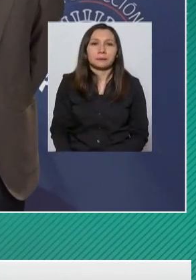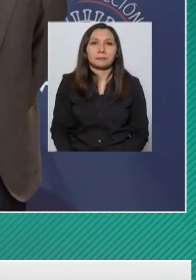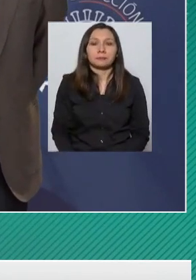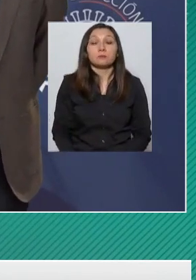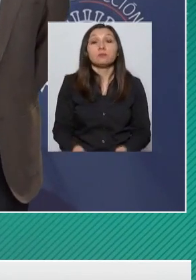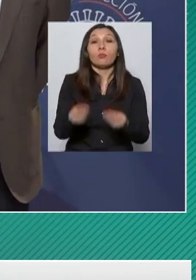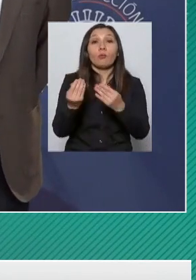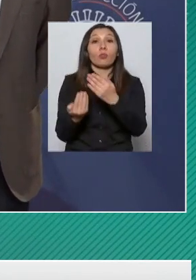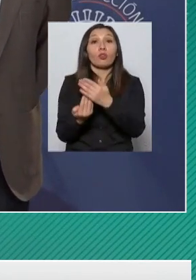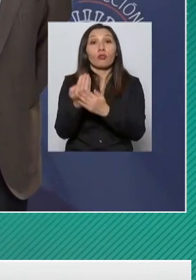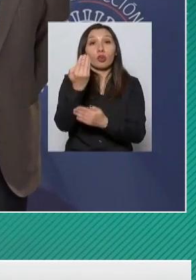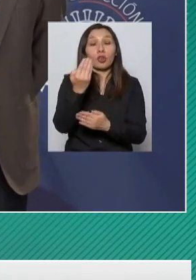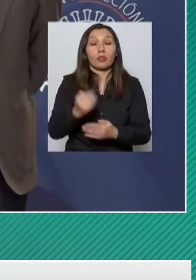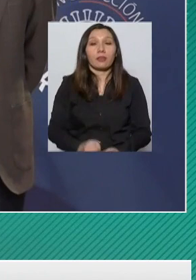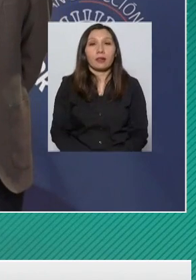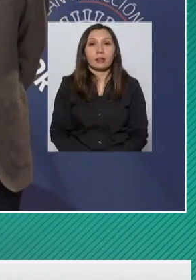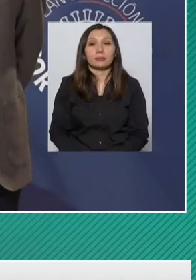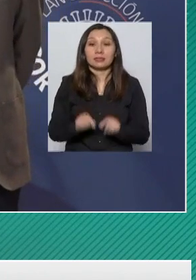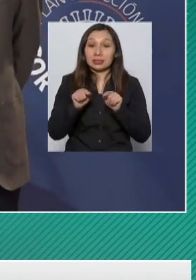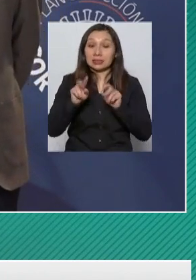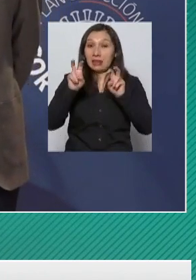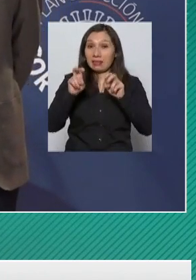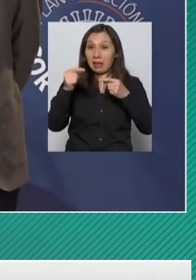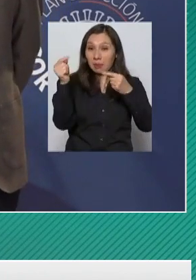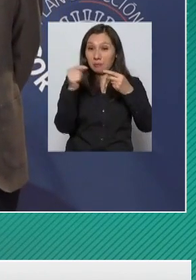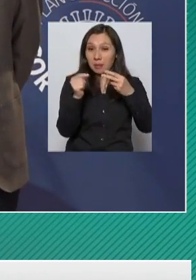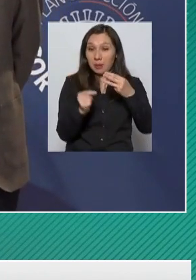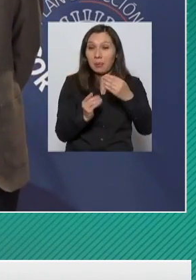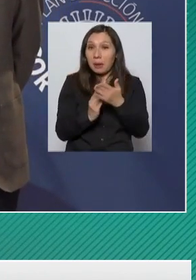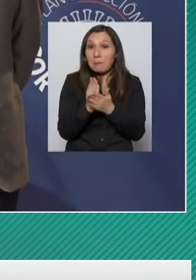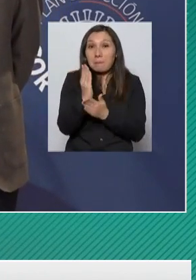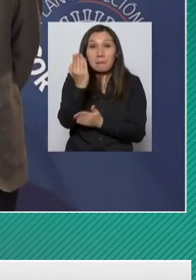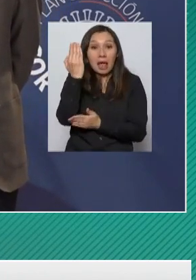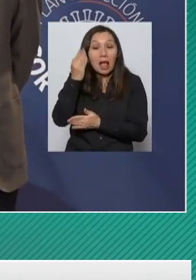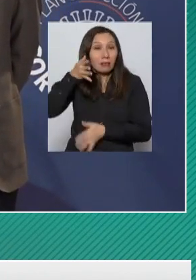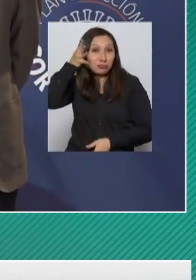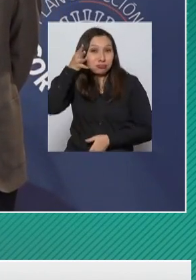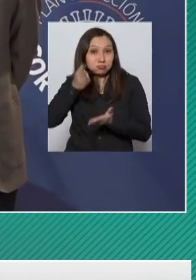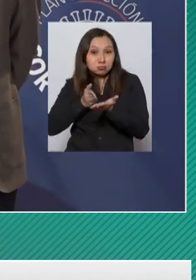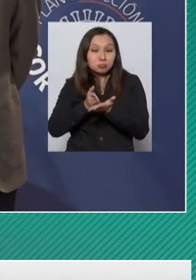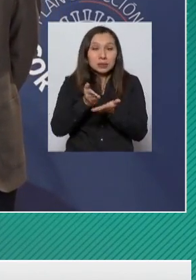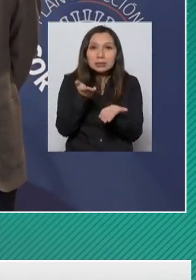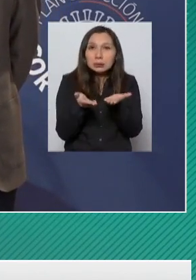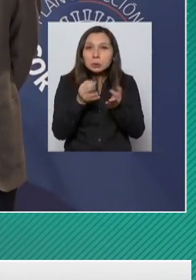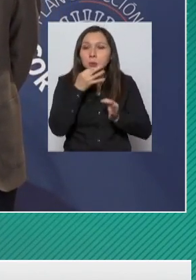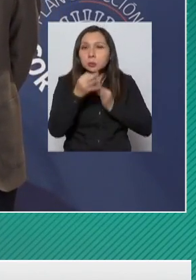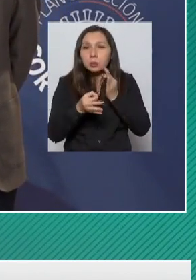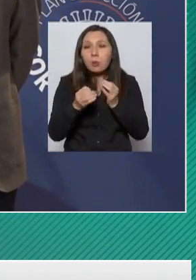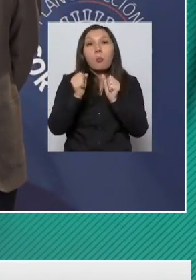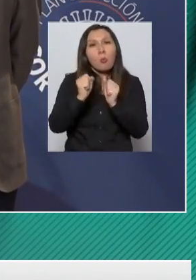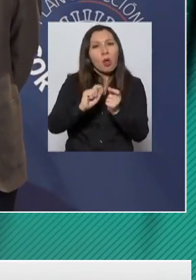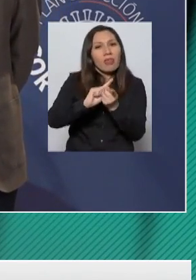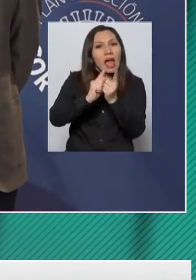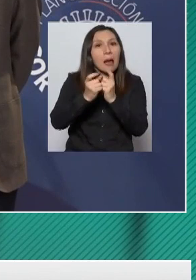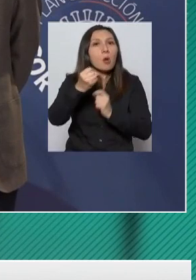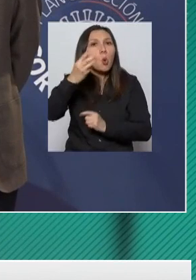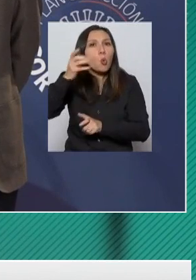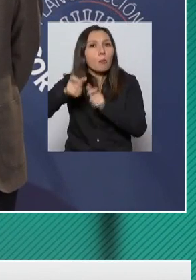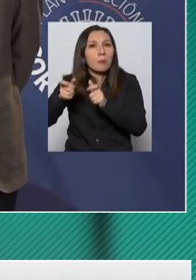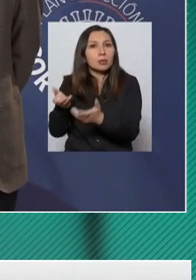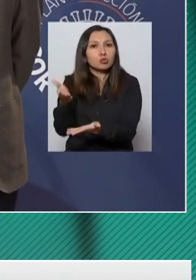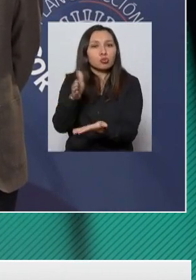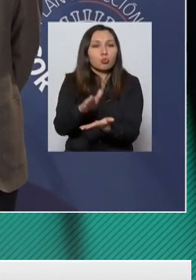buenos días con estos criterios que nos explicaron al comienzo del balance podrían variar las cifras de